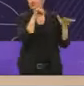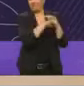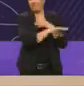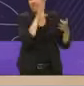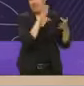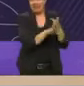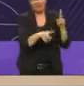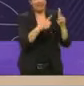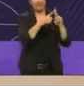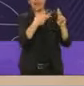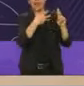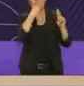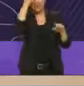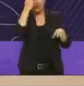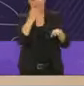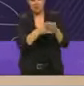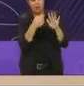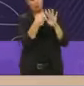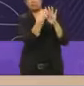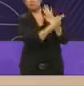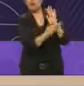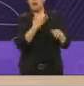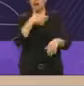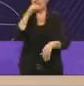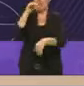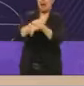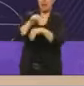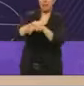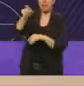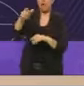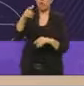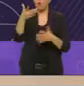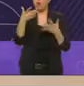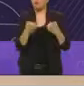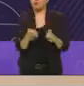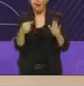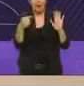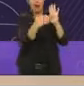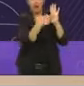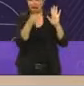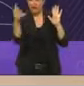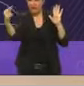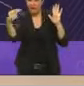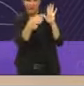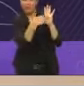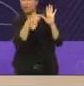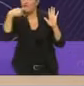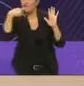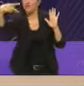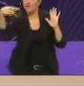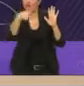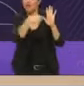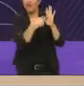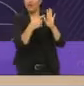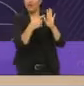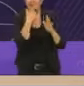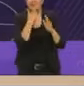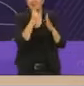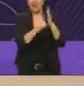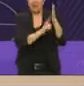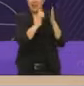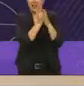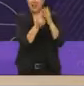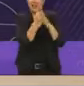directores aquí están tus amigos aquí estás tú te reconoces aquí dice reforma que ahora